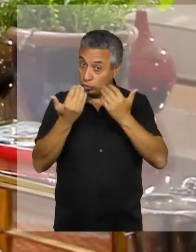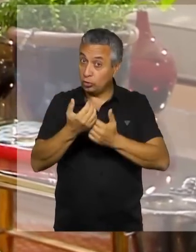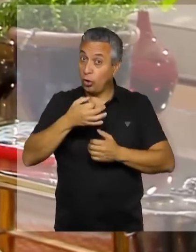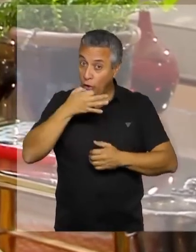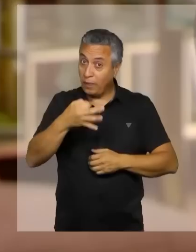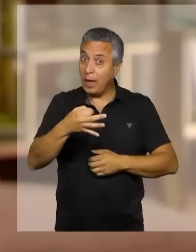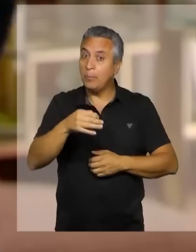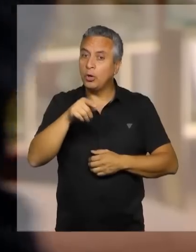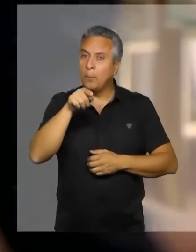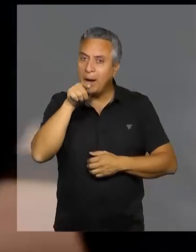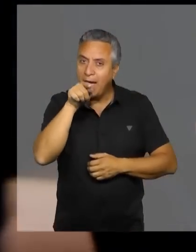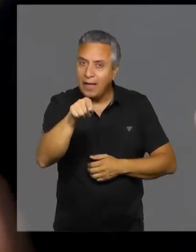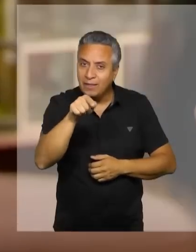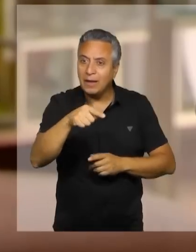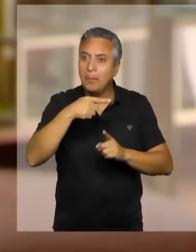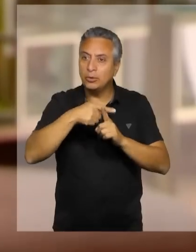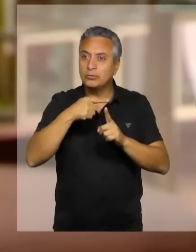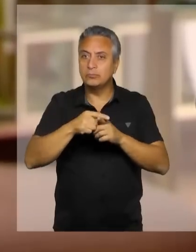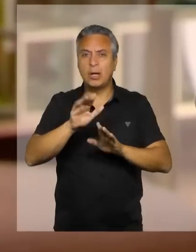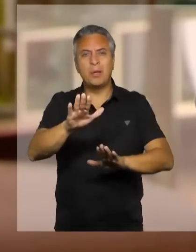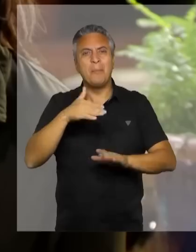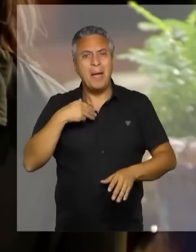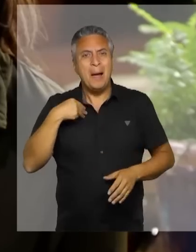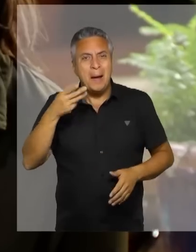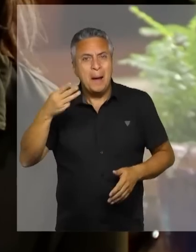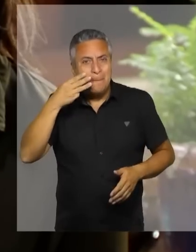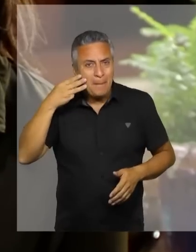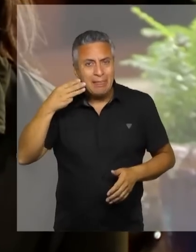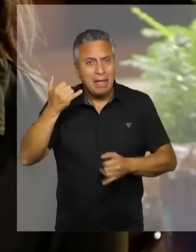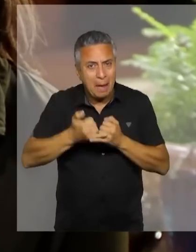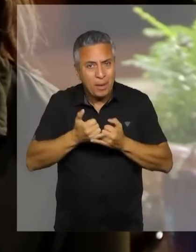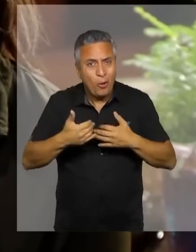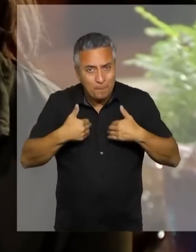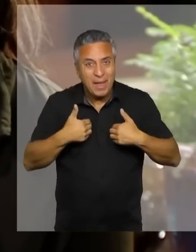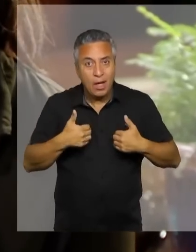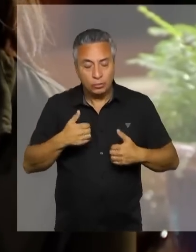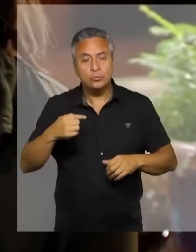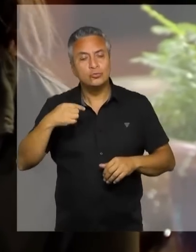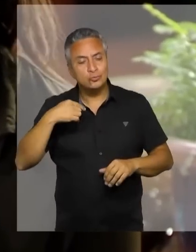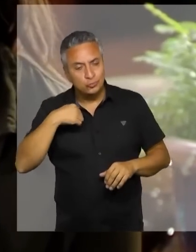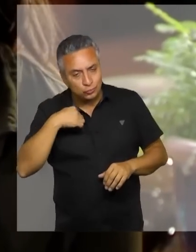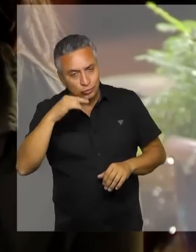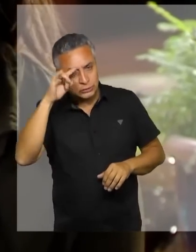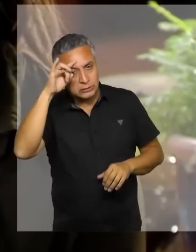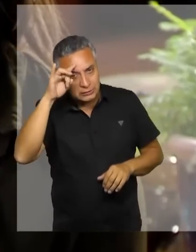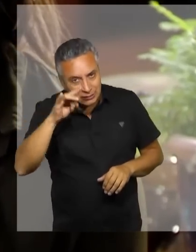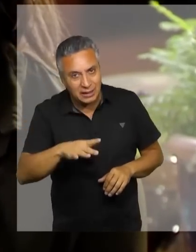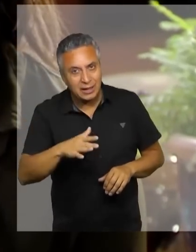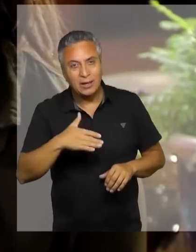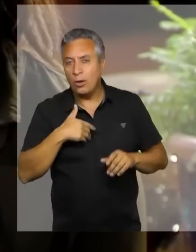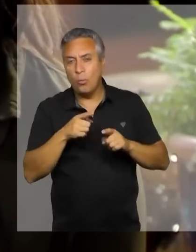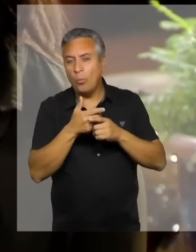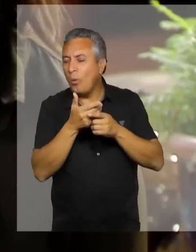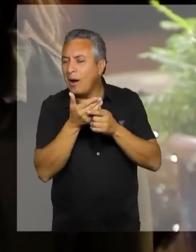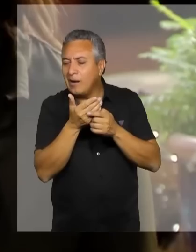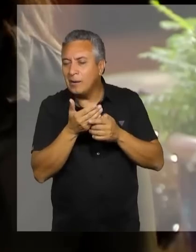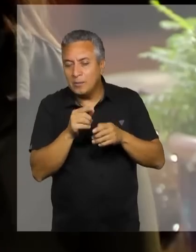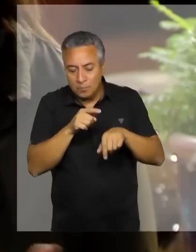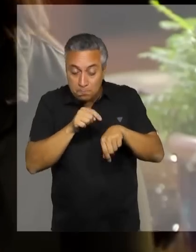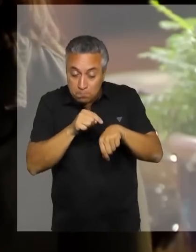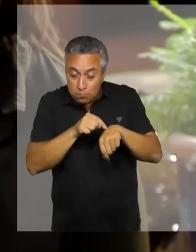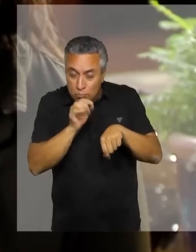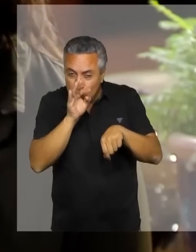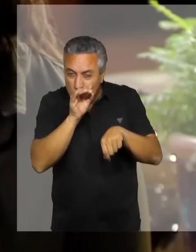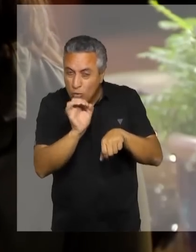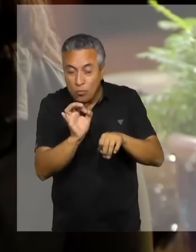bien. Pero es que Mati es mi amigo. Yo sé, mi amor. Me pillaste en muy mal momento. Pero